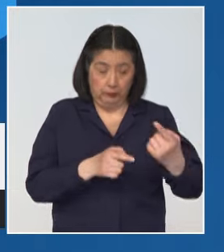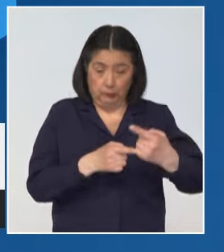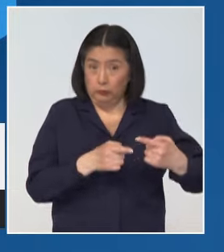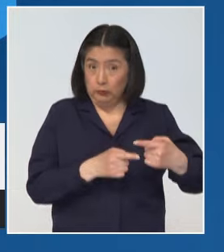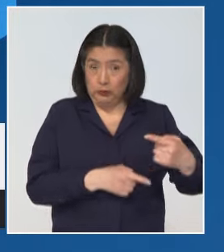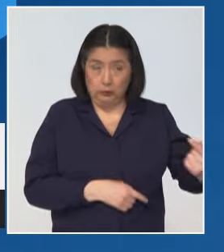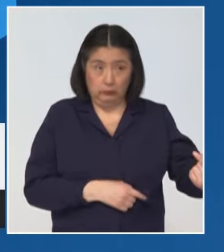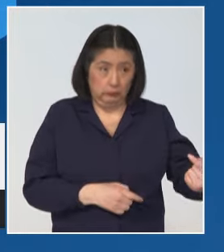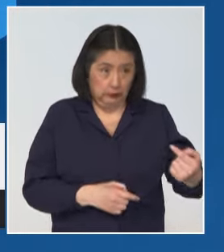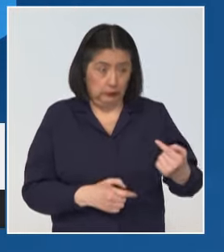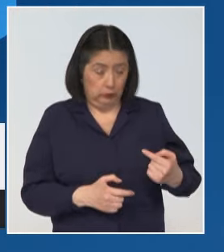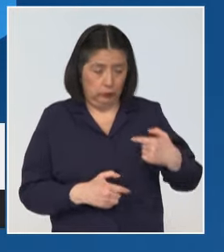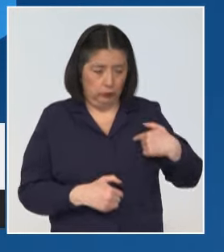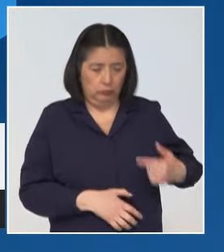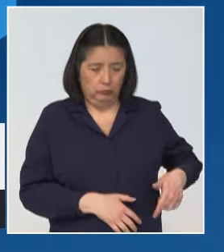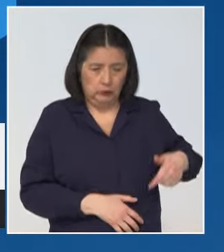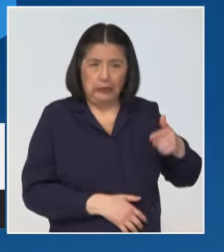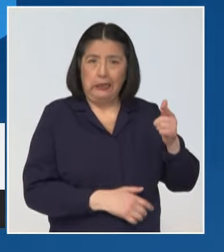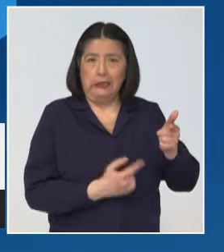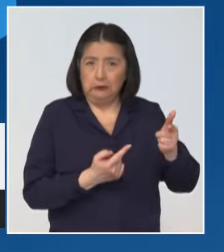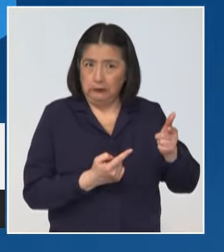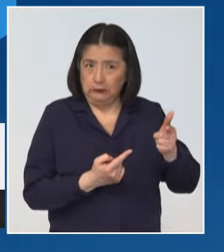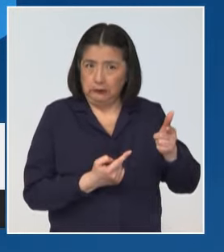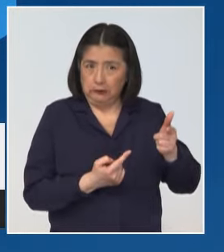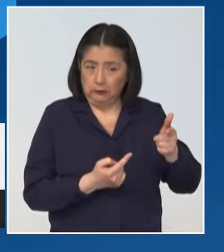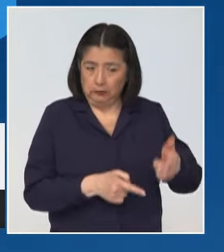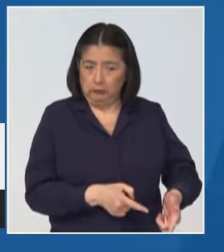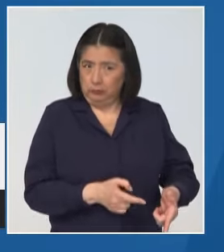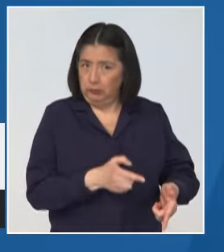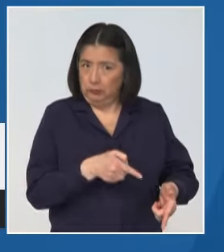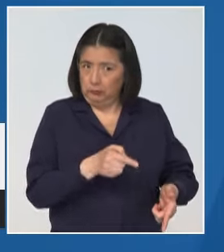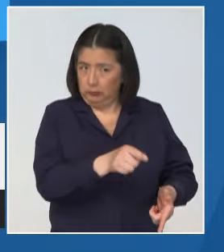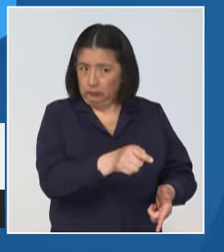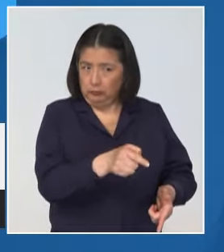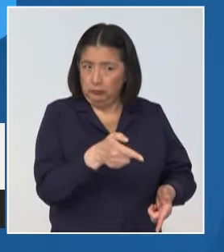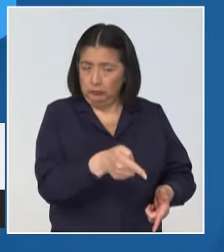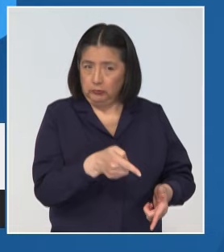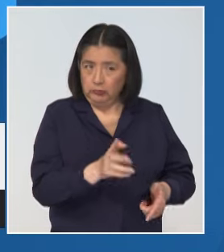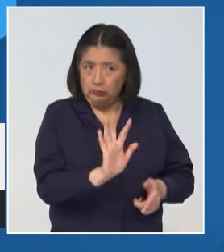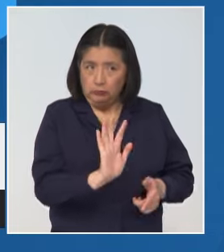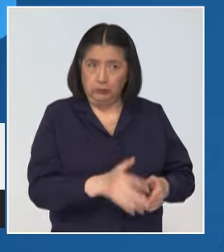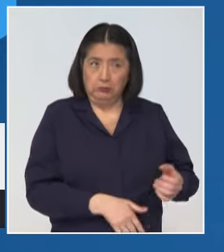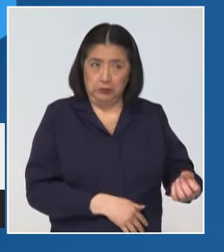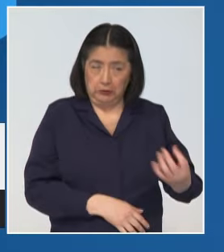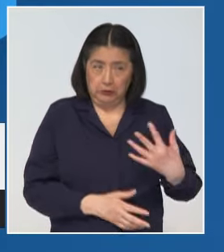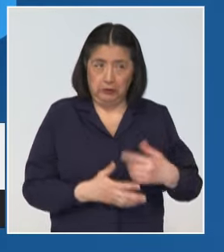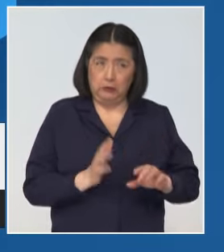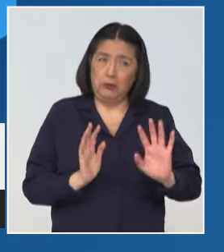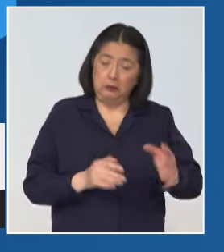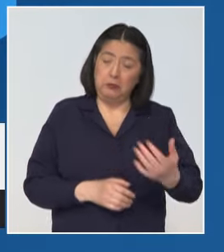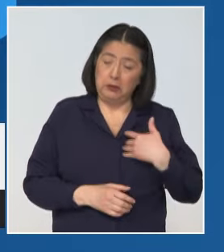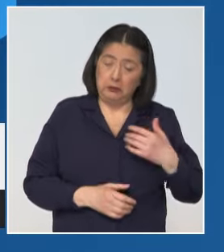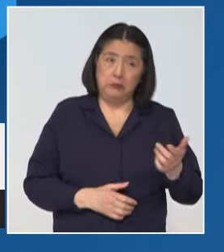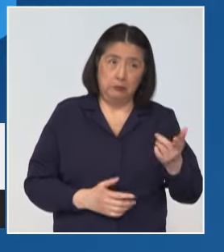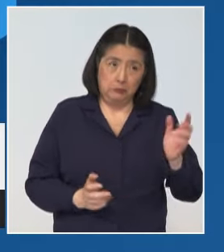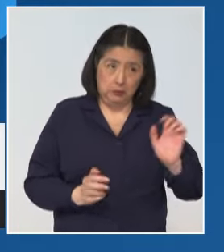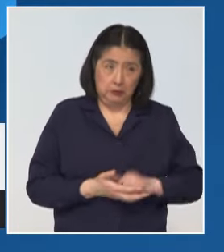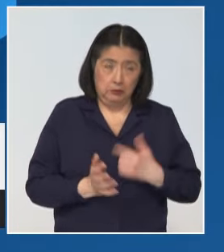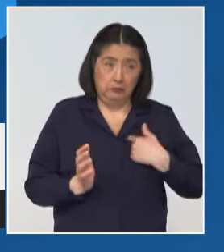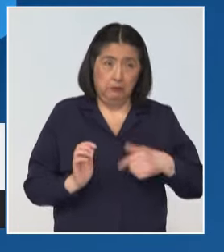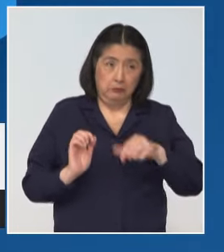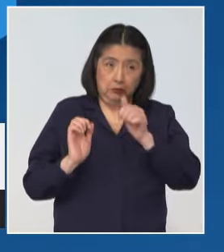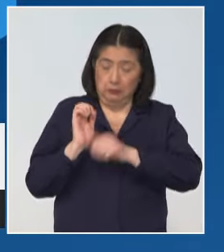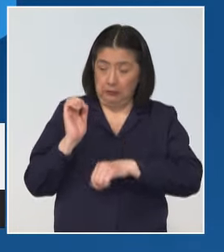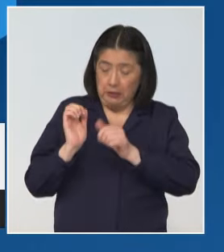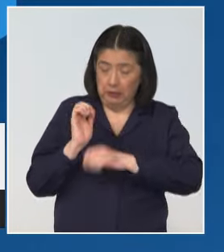mano derecha, saco mi arma y se la muestro. Apuntando al suelo le digo, suelte el cuchillo. Él me responde, a ver, dispara. Y ataca a mi hermano Pedro